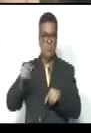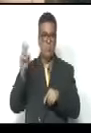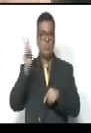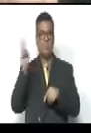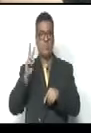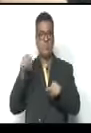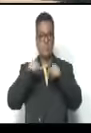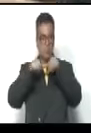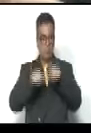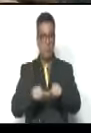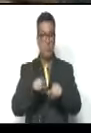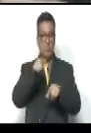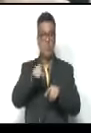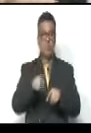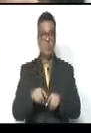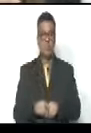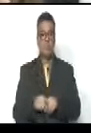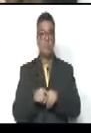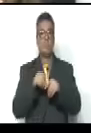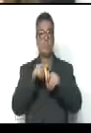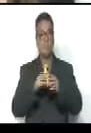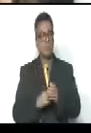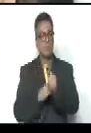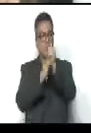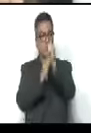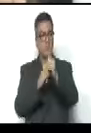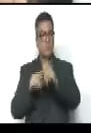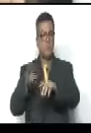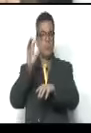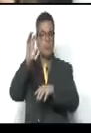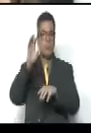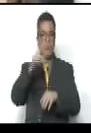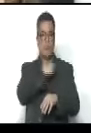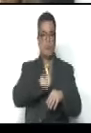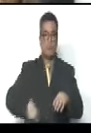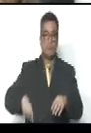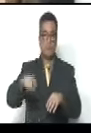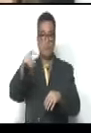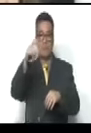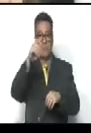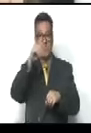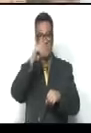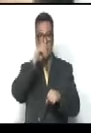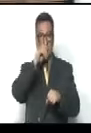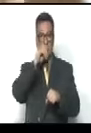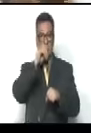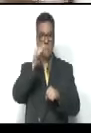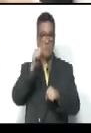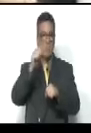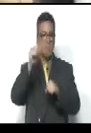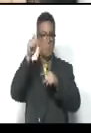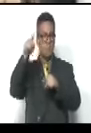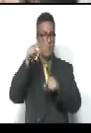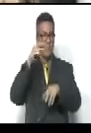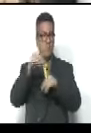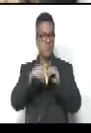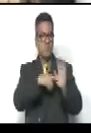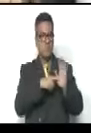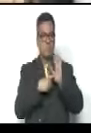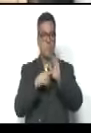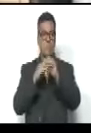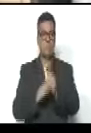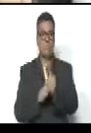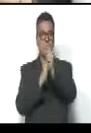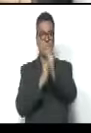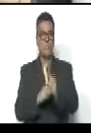ha ratificado, de dejar como conductor de este país al presidente Nicolás Maduro, que no solamente se refleja como un